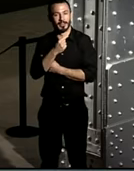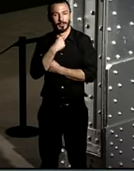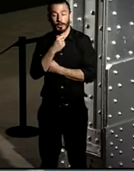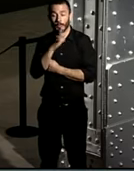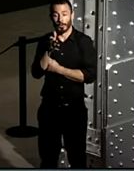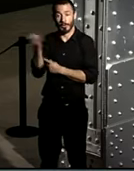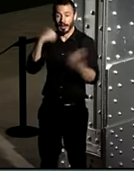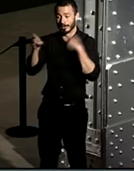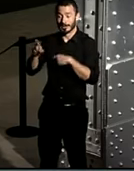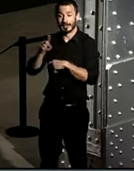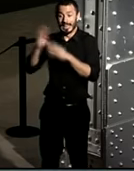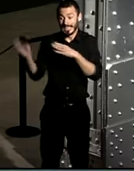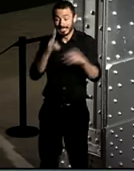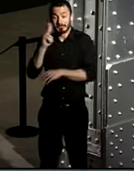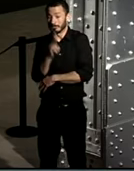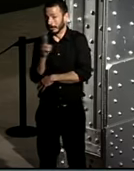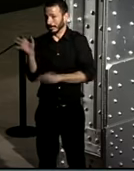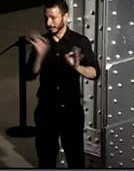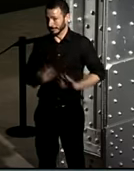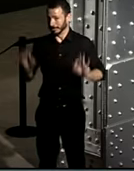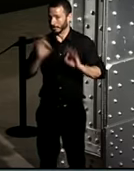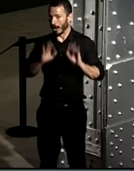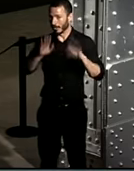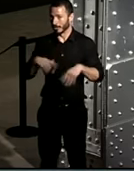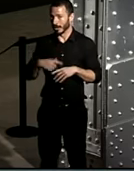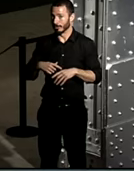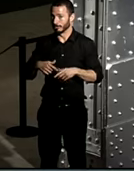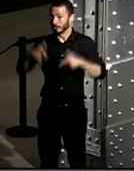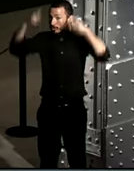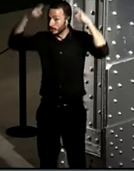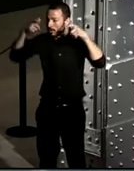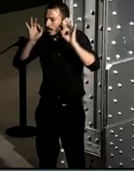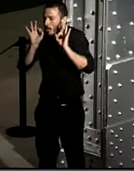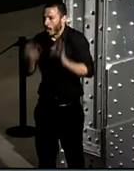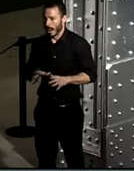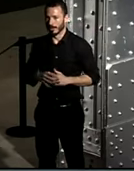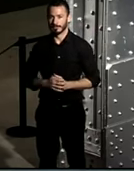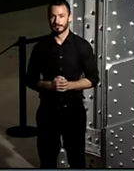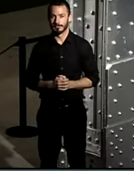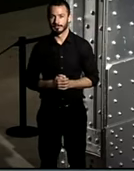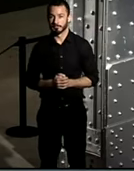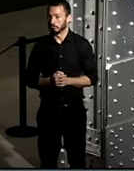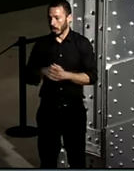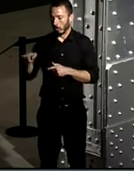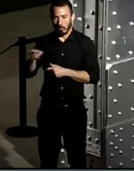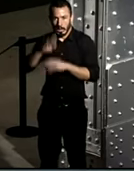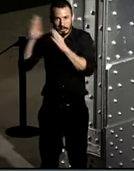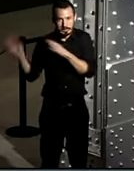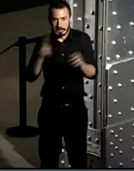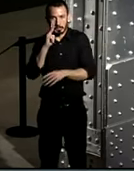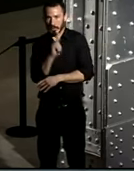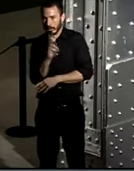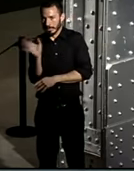Bad y sin embargo llevaba un sombrerito exactamente como el de Heisenberg. Sí. Pero no había visto la serie, no tenía